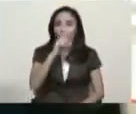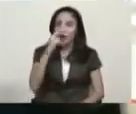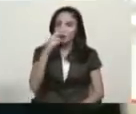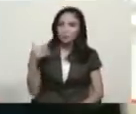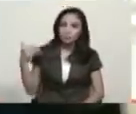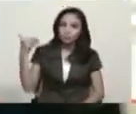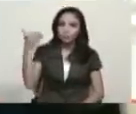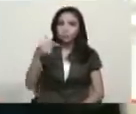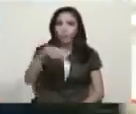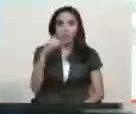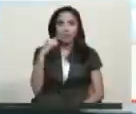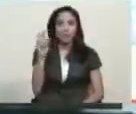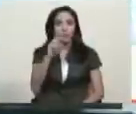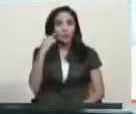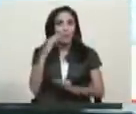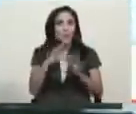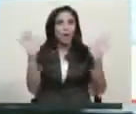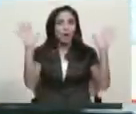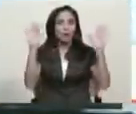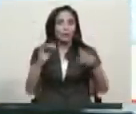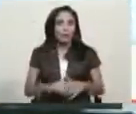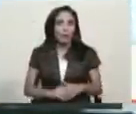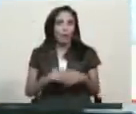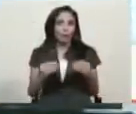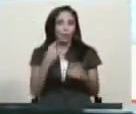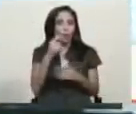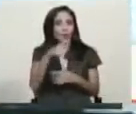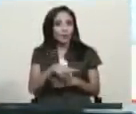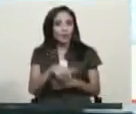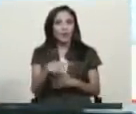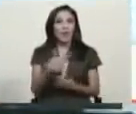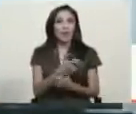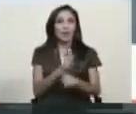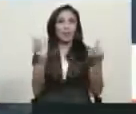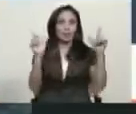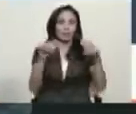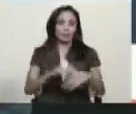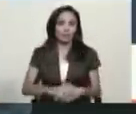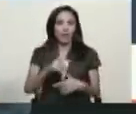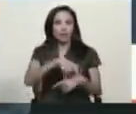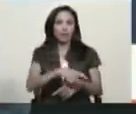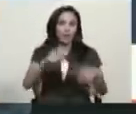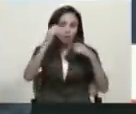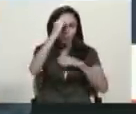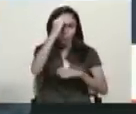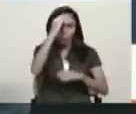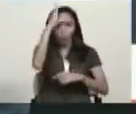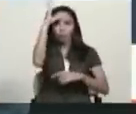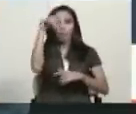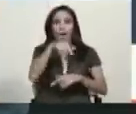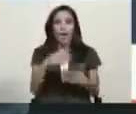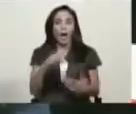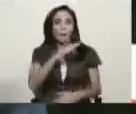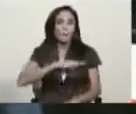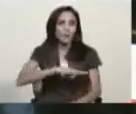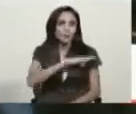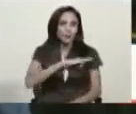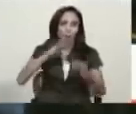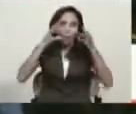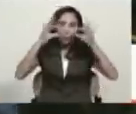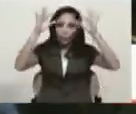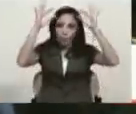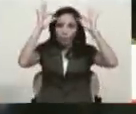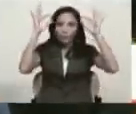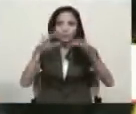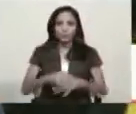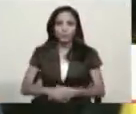Venezuela vio el milagro de declararse territorio libre de analfabetismo gracias a la misión Robinson, al